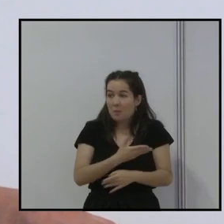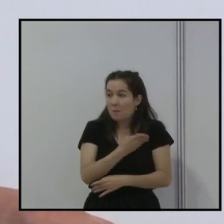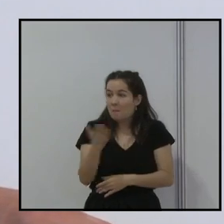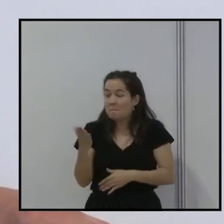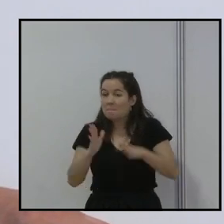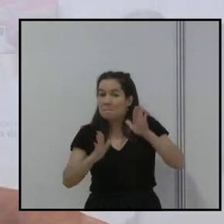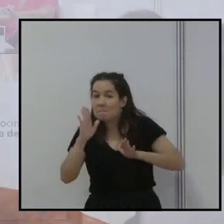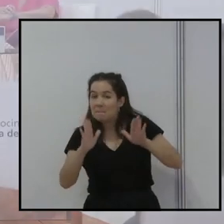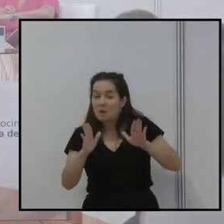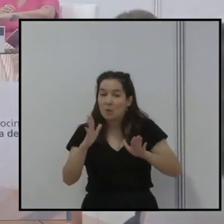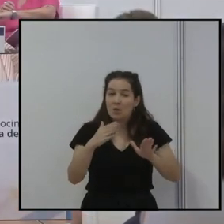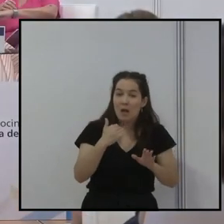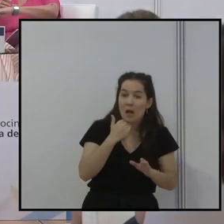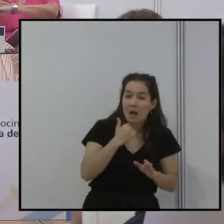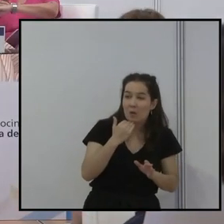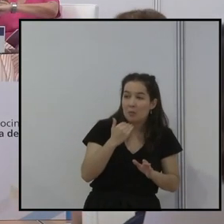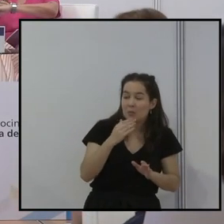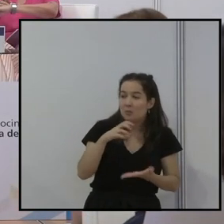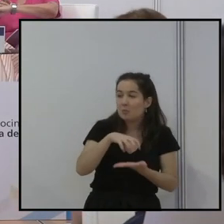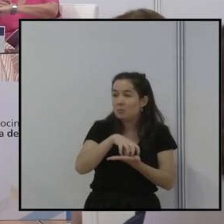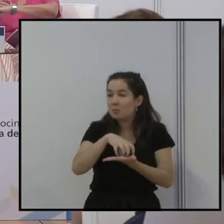alguna pregunta. ¿Alguien quiere hacer alguna pregunta?